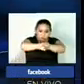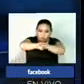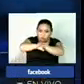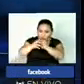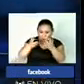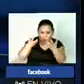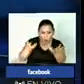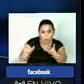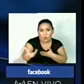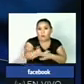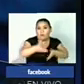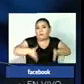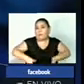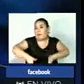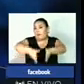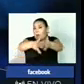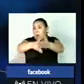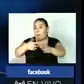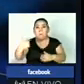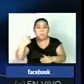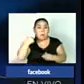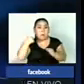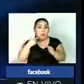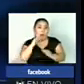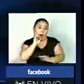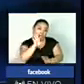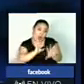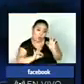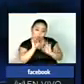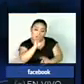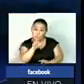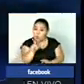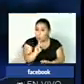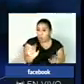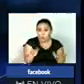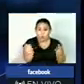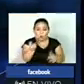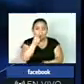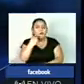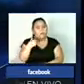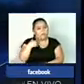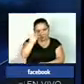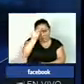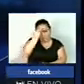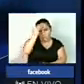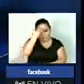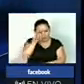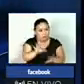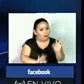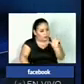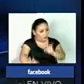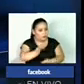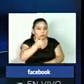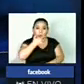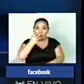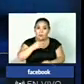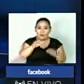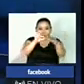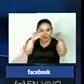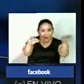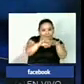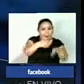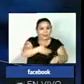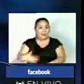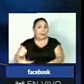las calles rompiendo la cuarentena. Algunos dicen que es porque no tienen que comer. Y no dudo que en algunos casos sea verdad, dijo el mandatario.